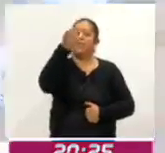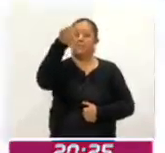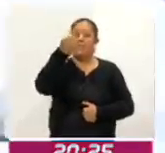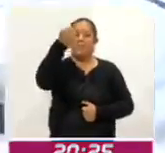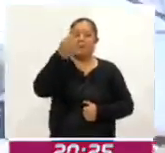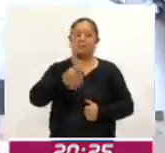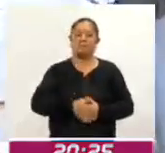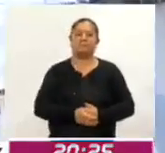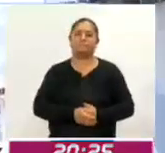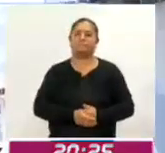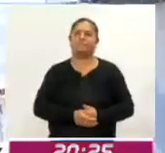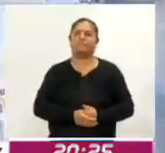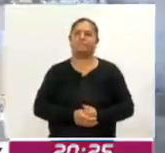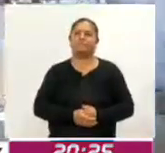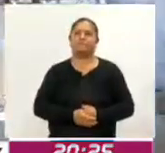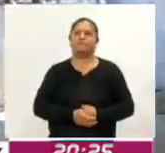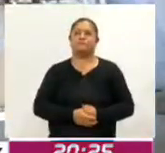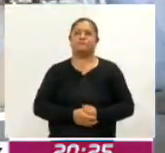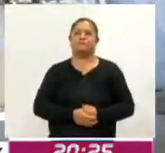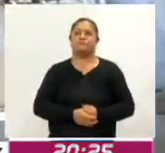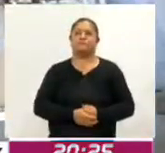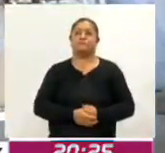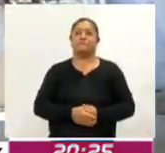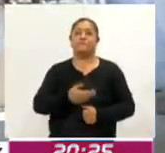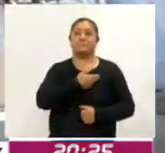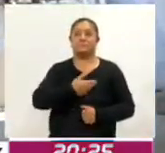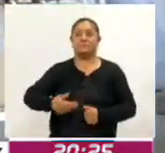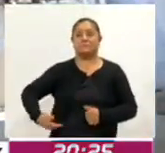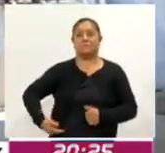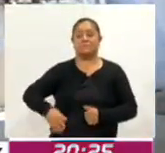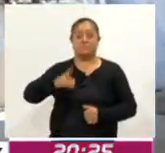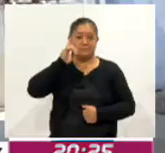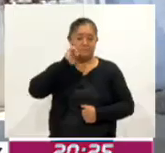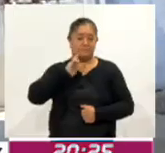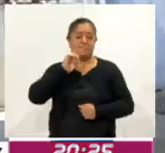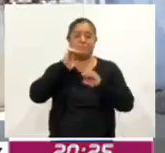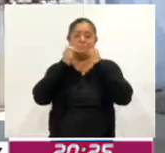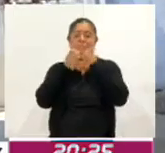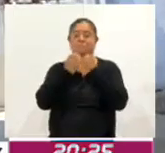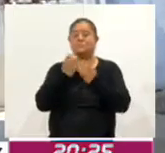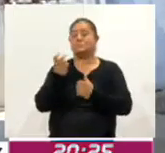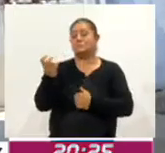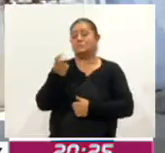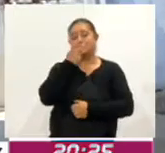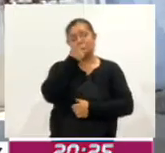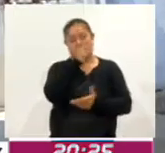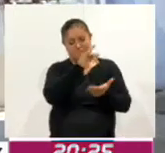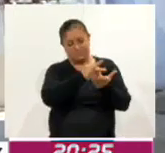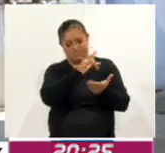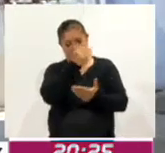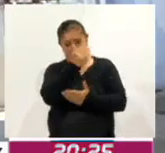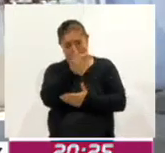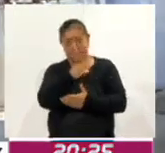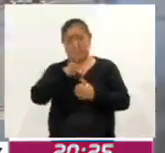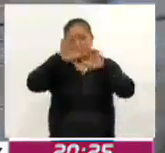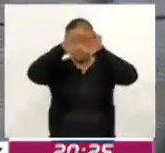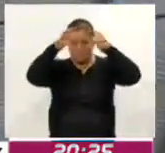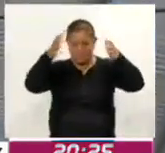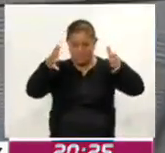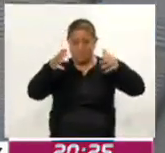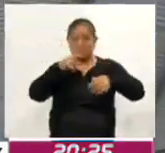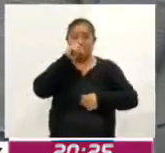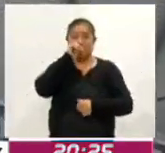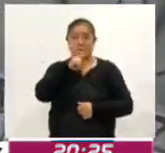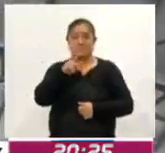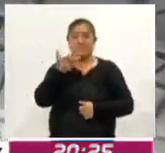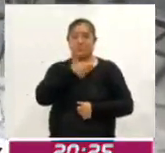estado. En su oportunidad, la presidenta de comunidad en el barrio de Jesús agradeció la construcción de la techumbre. De igual